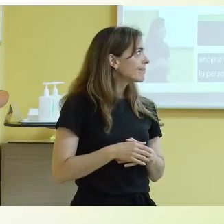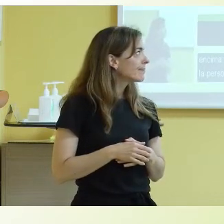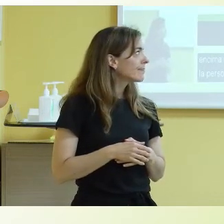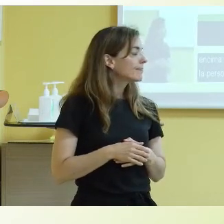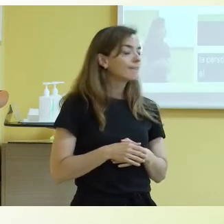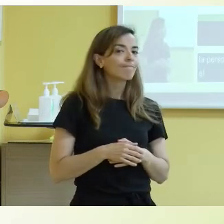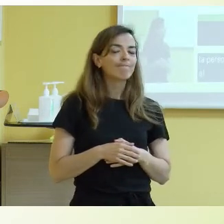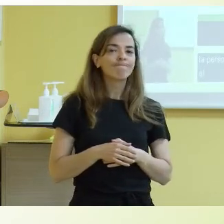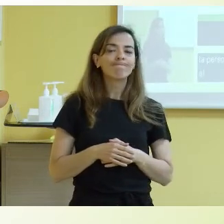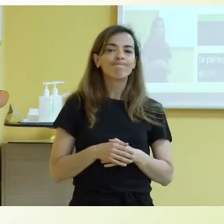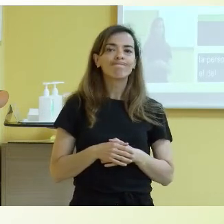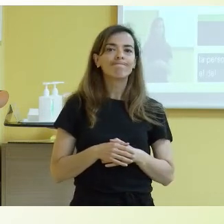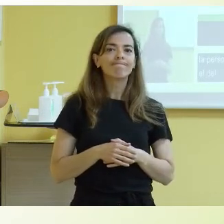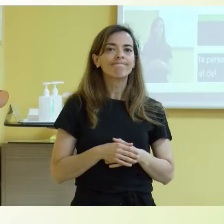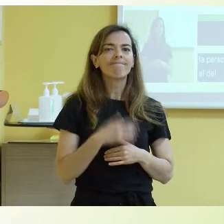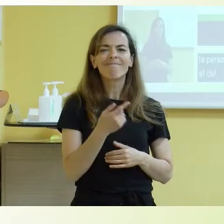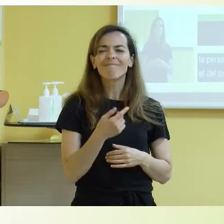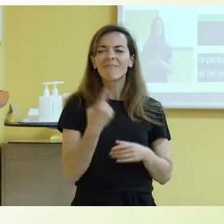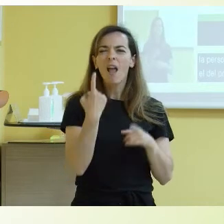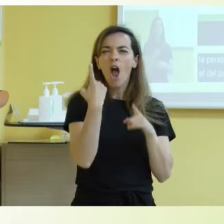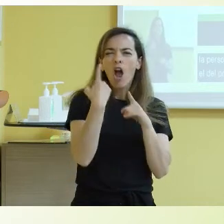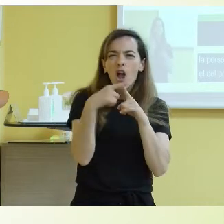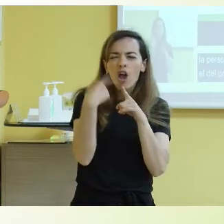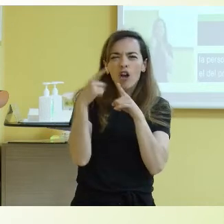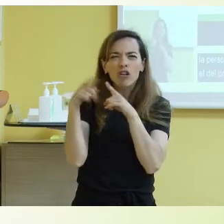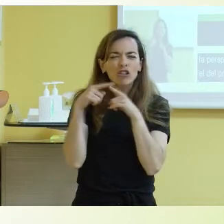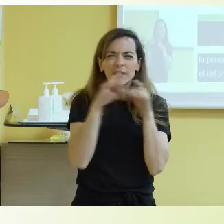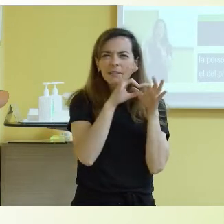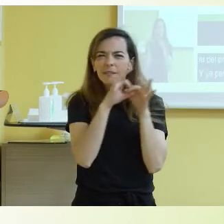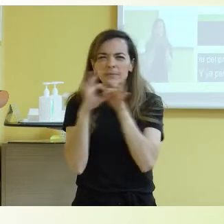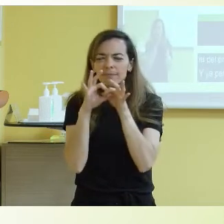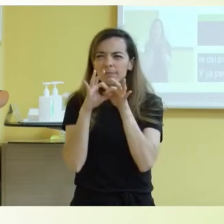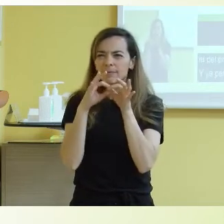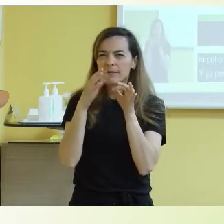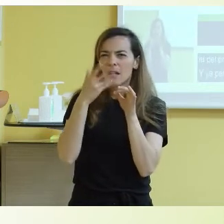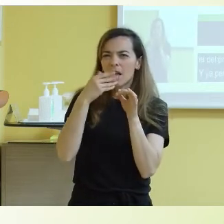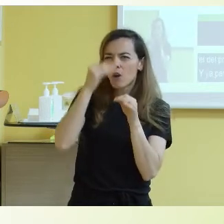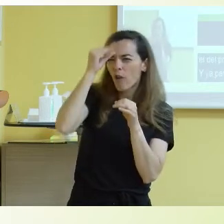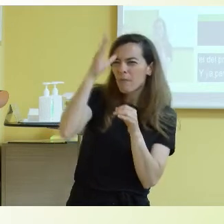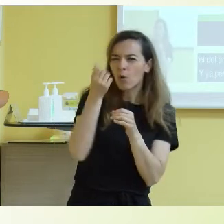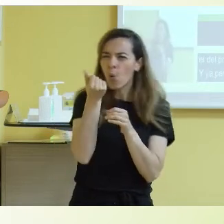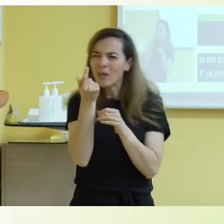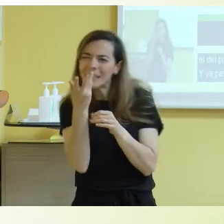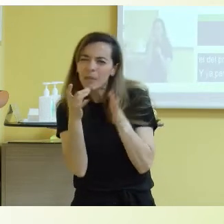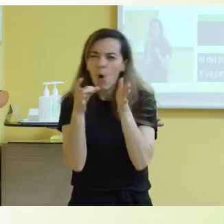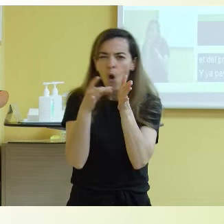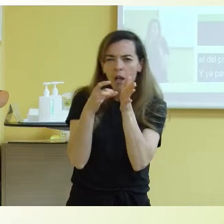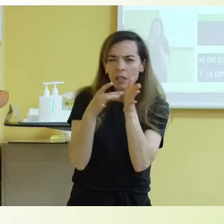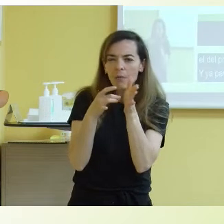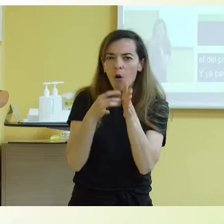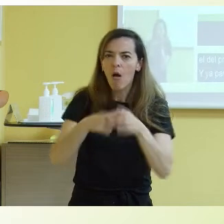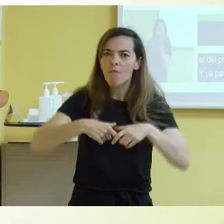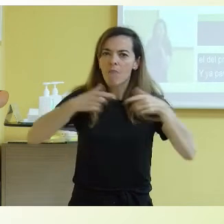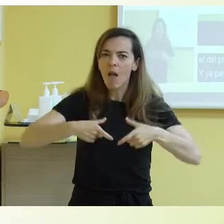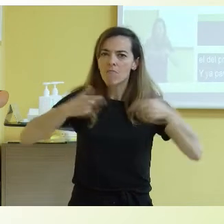hay que aumentar todo lo que tenga que ver con la parte del conocimiento cuantitativo y cualitativo, en términos